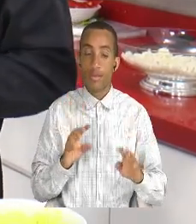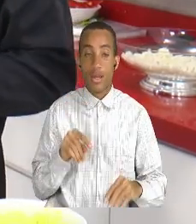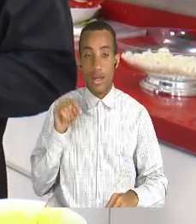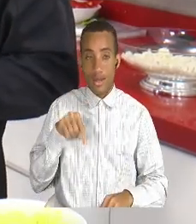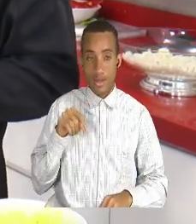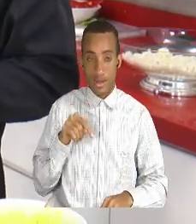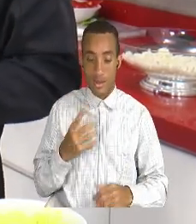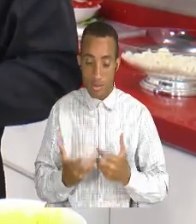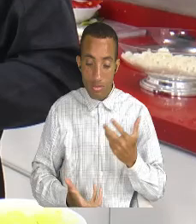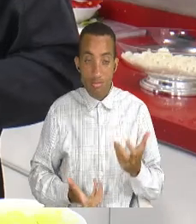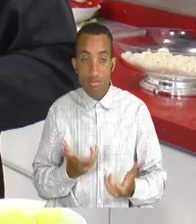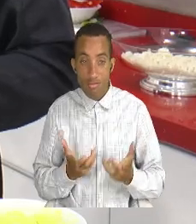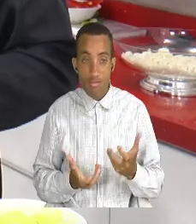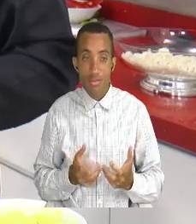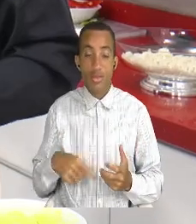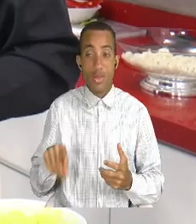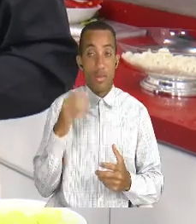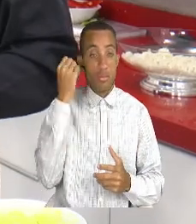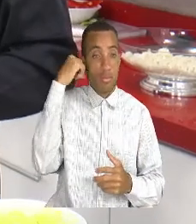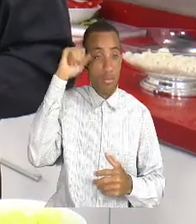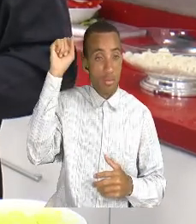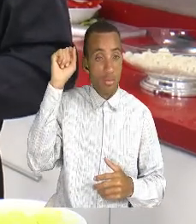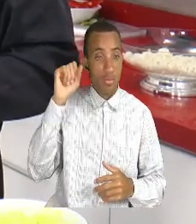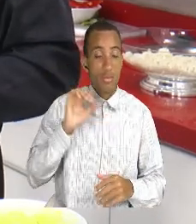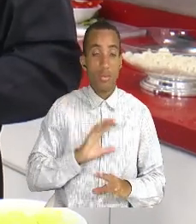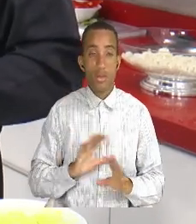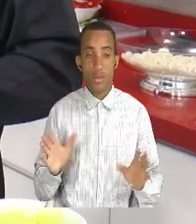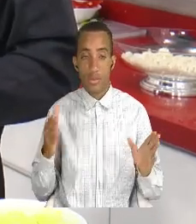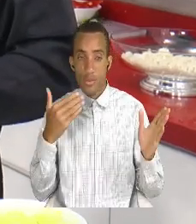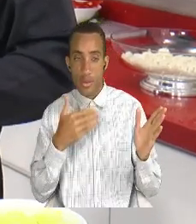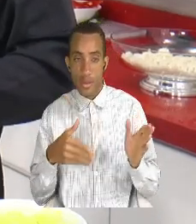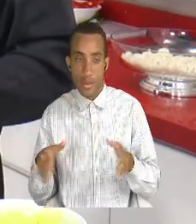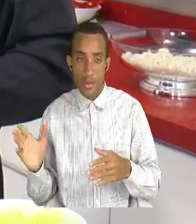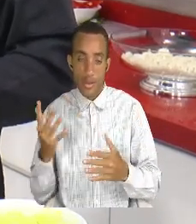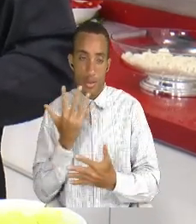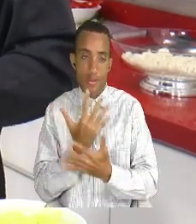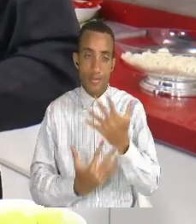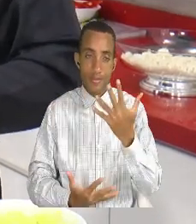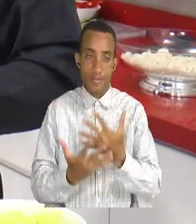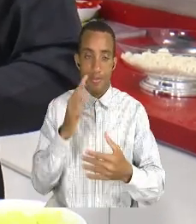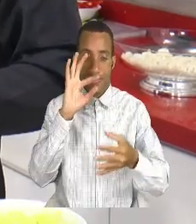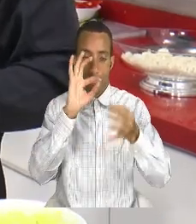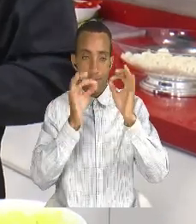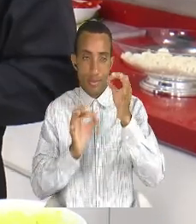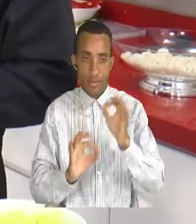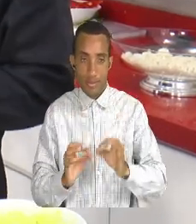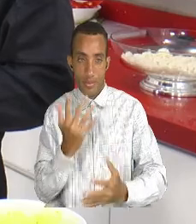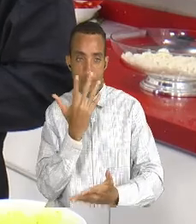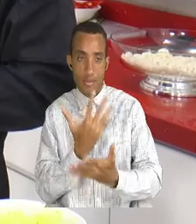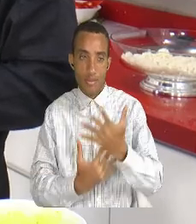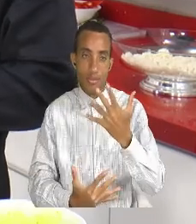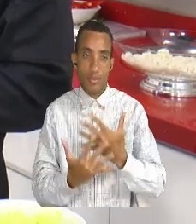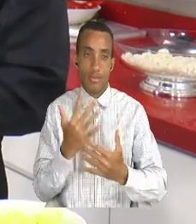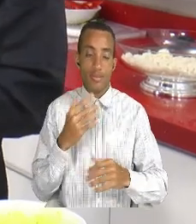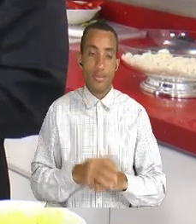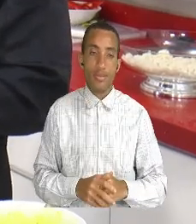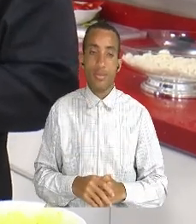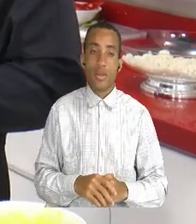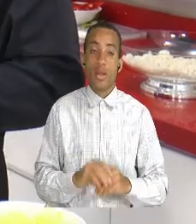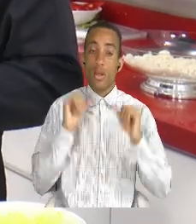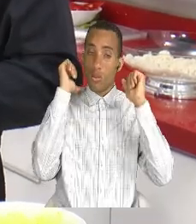ustedes podrán ser una de las ganadoras de un taller, por supuesto, de manualidades, que podrán ustedes precisamente tener